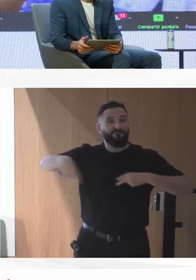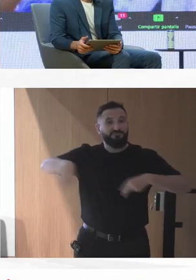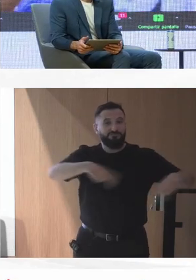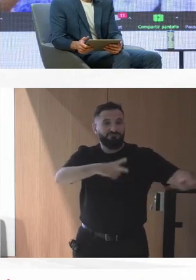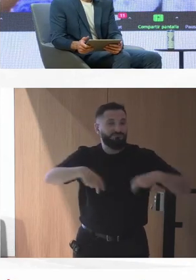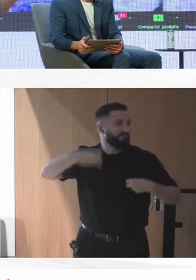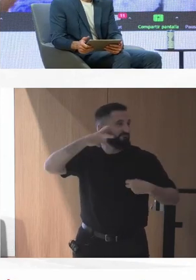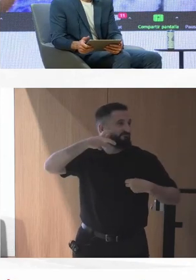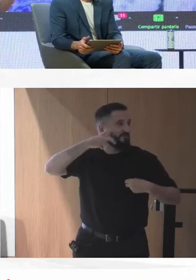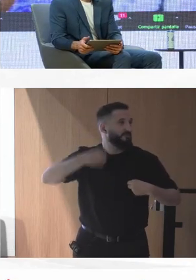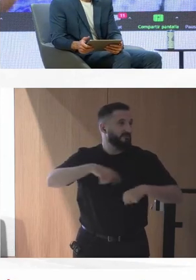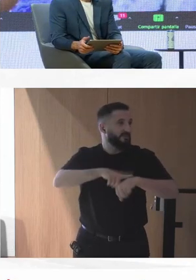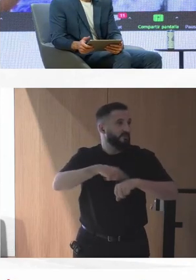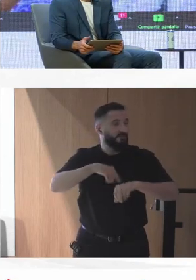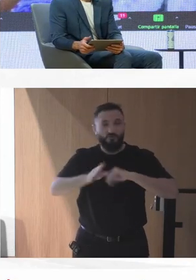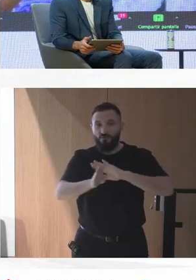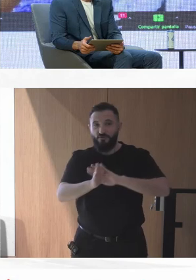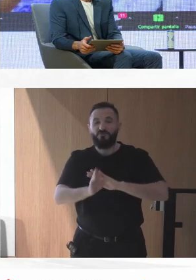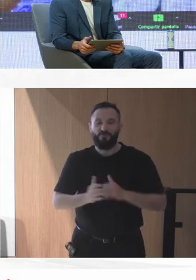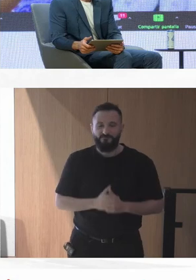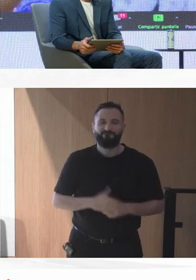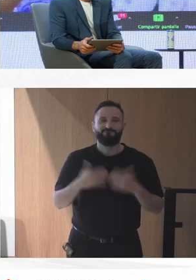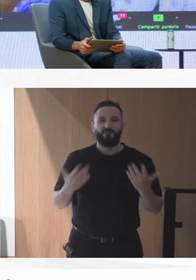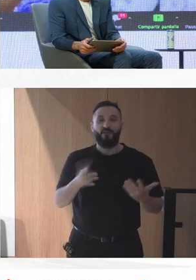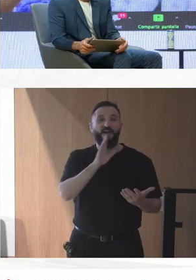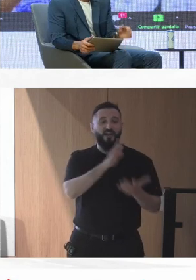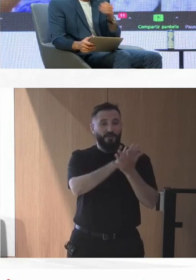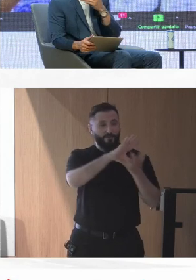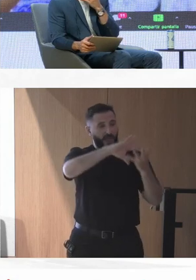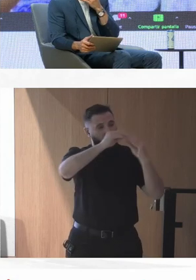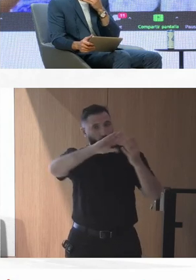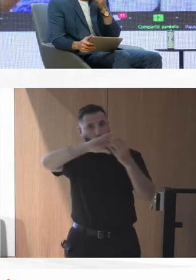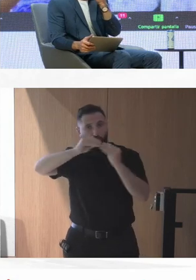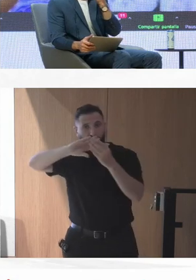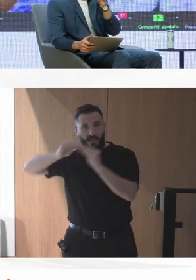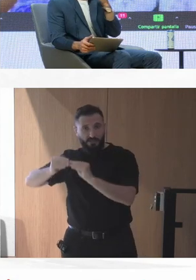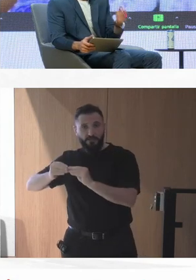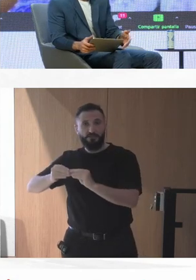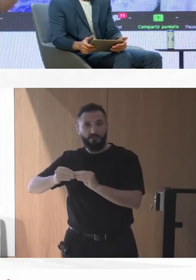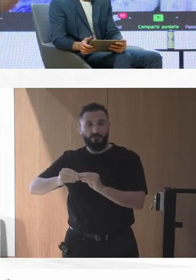pero sigo adelante. Desgraciadamente, todos estos ajustes